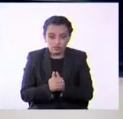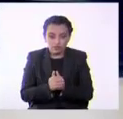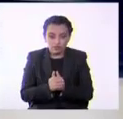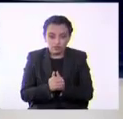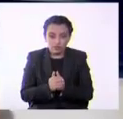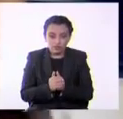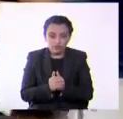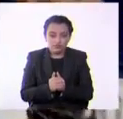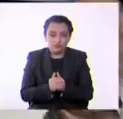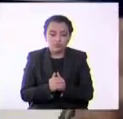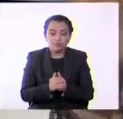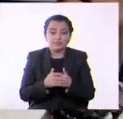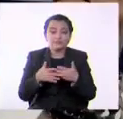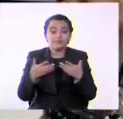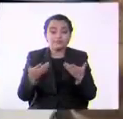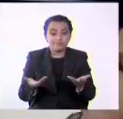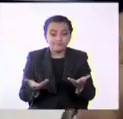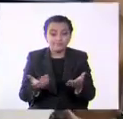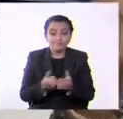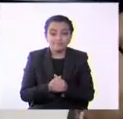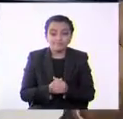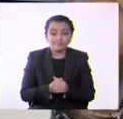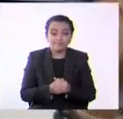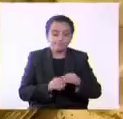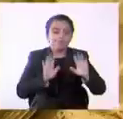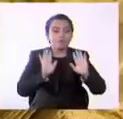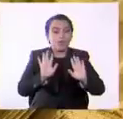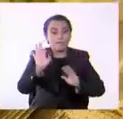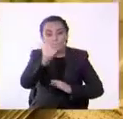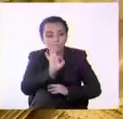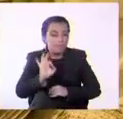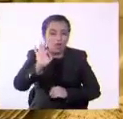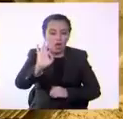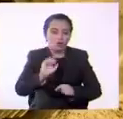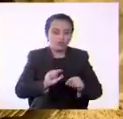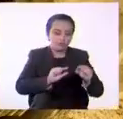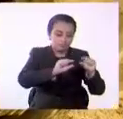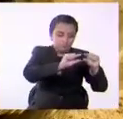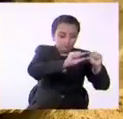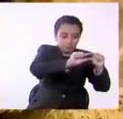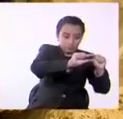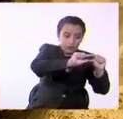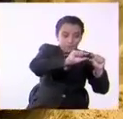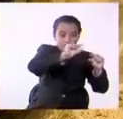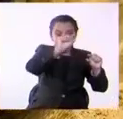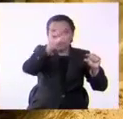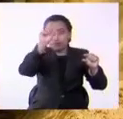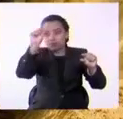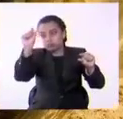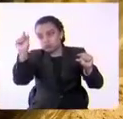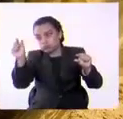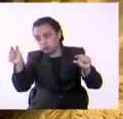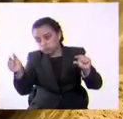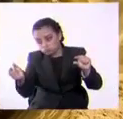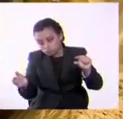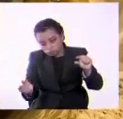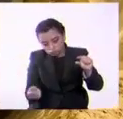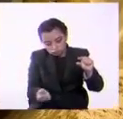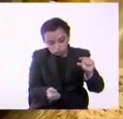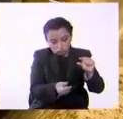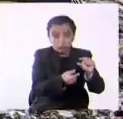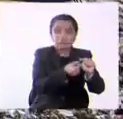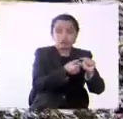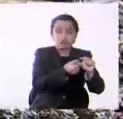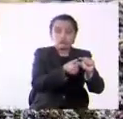ecológico. Ya decíamos, en la parte tanto del extractivismo, por el alto nivel de extracción de recursos